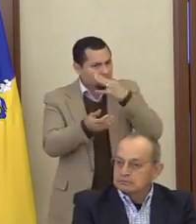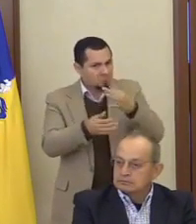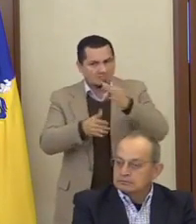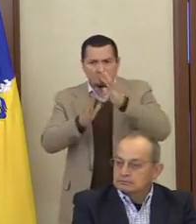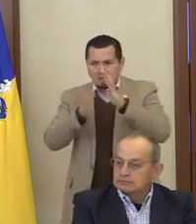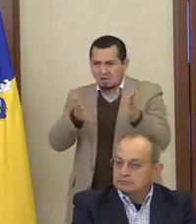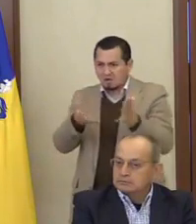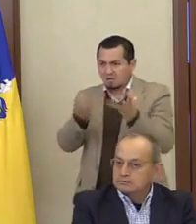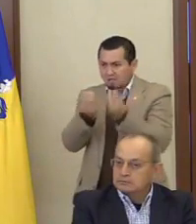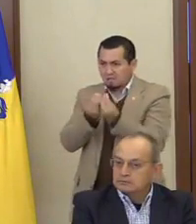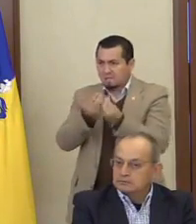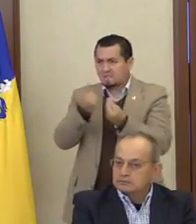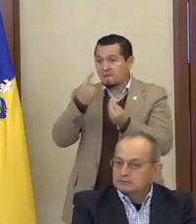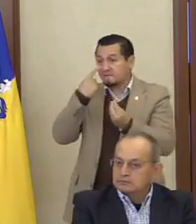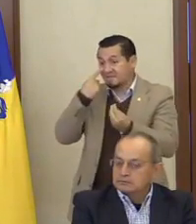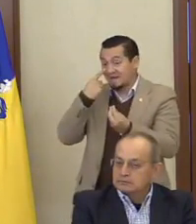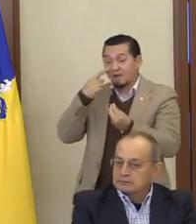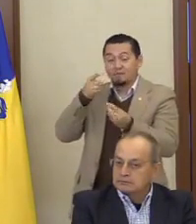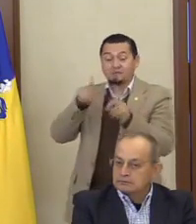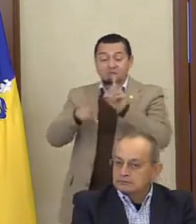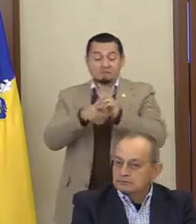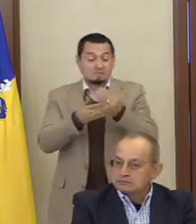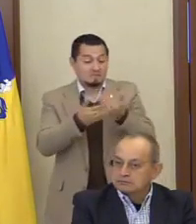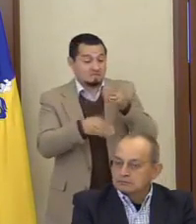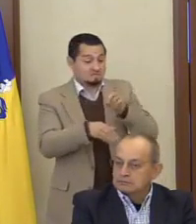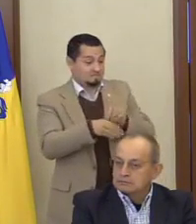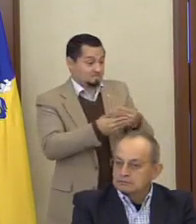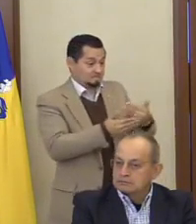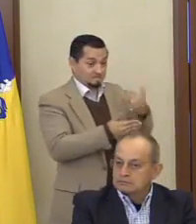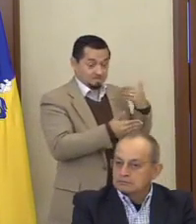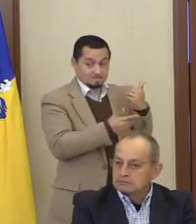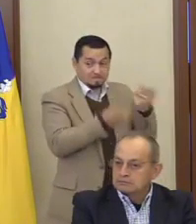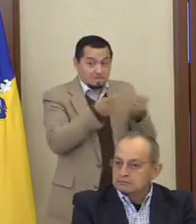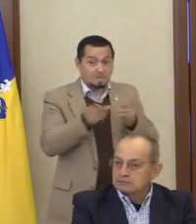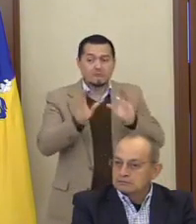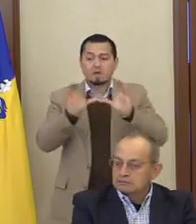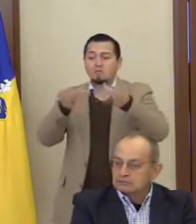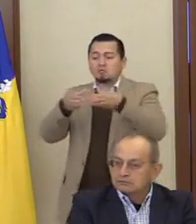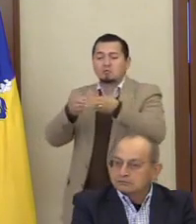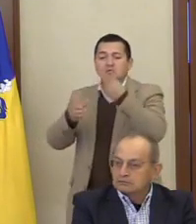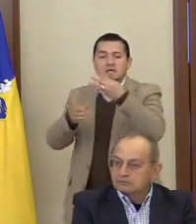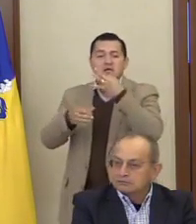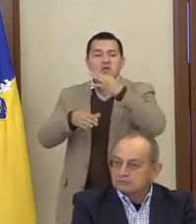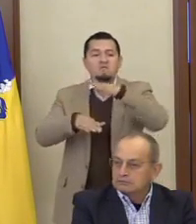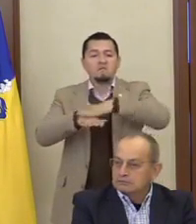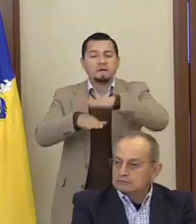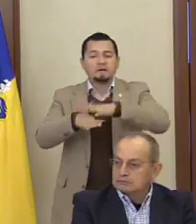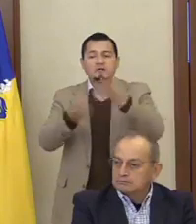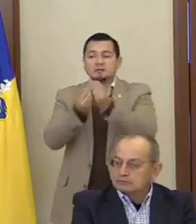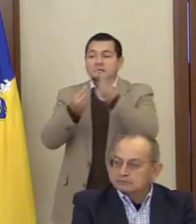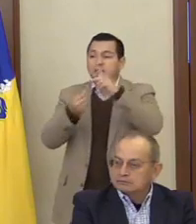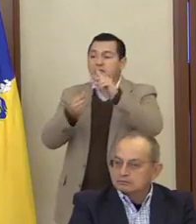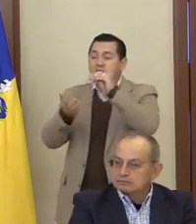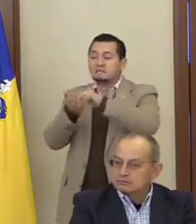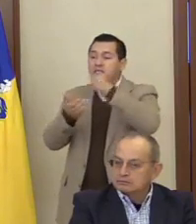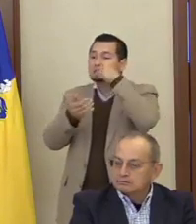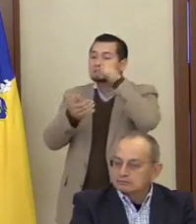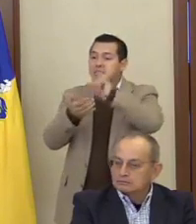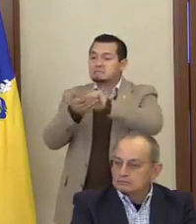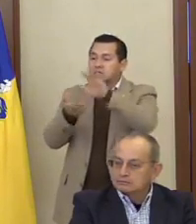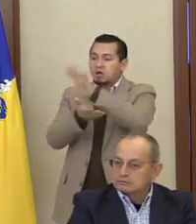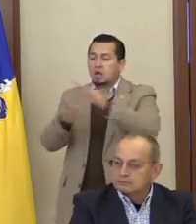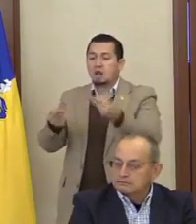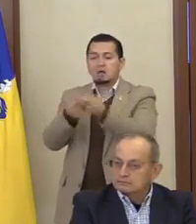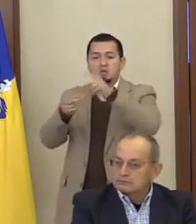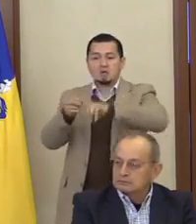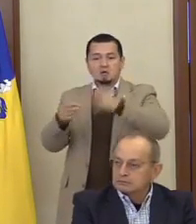mesa. Fíjense, justamente hace un par de días se instaló la Comisión de Información del Secretariado Técnico del Sistema